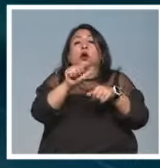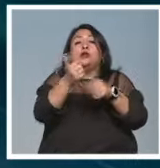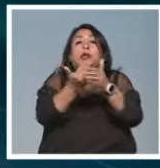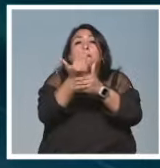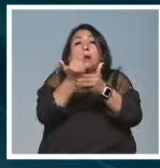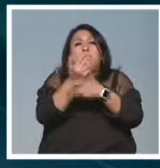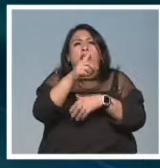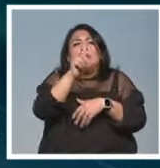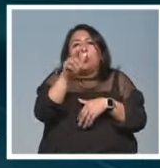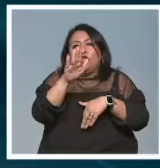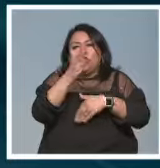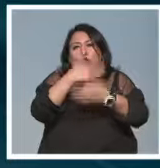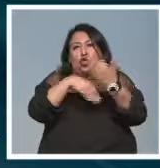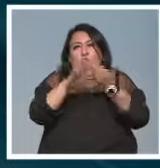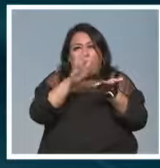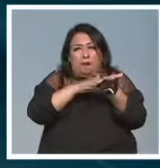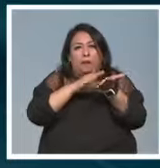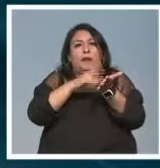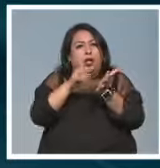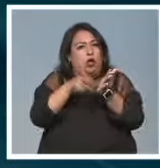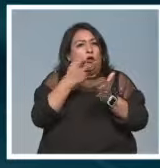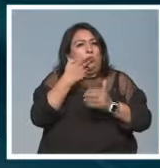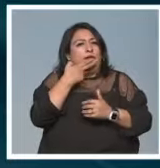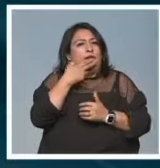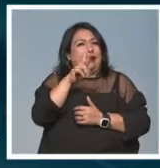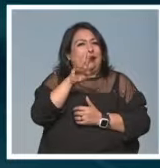après tous les cartons ils sont recyclés.